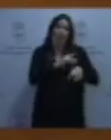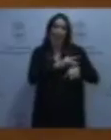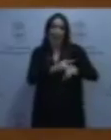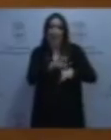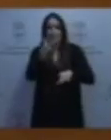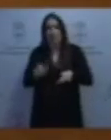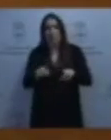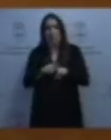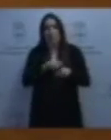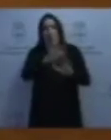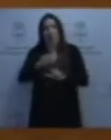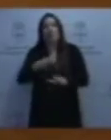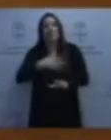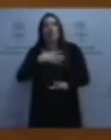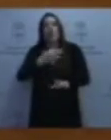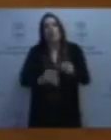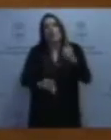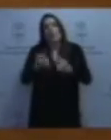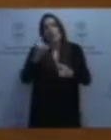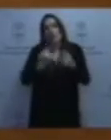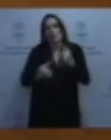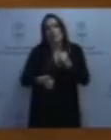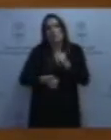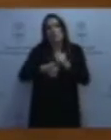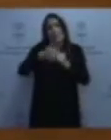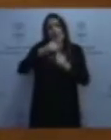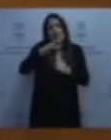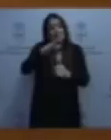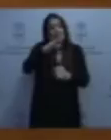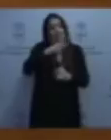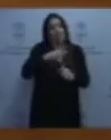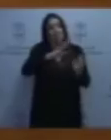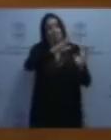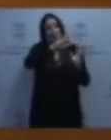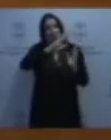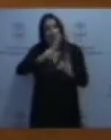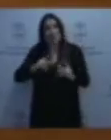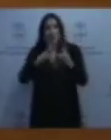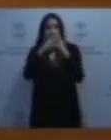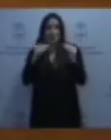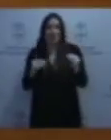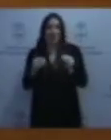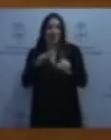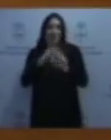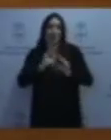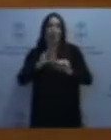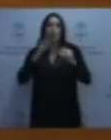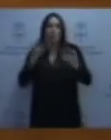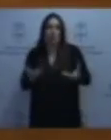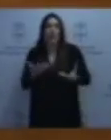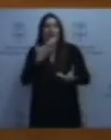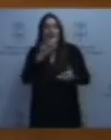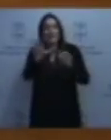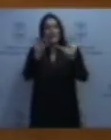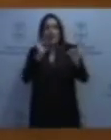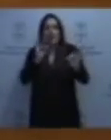solo se vea quizás superado por la endogamia de la administración universitaria. Y si la selección de